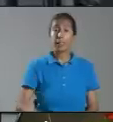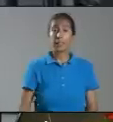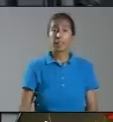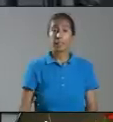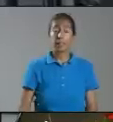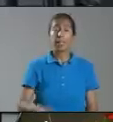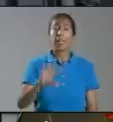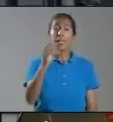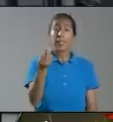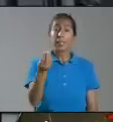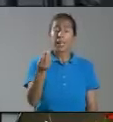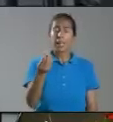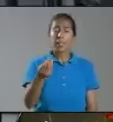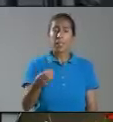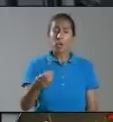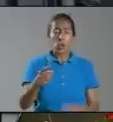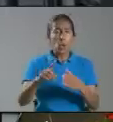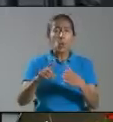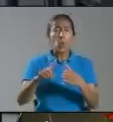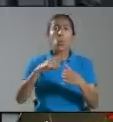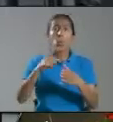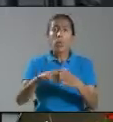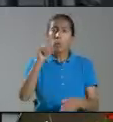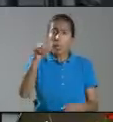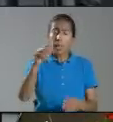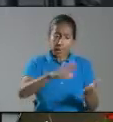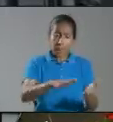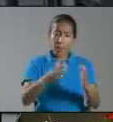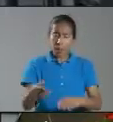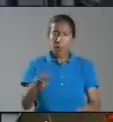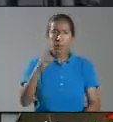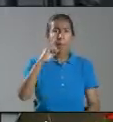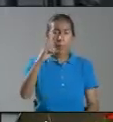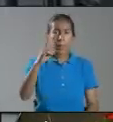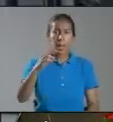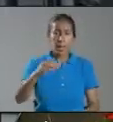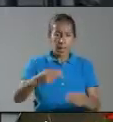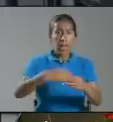que cuando él haya muerto verá linaje?